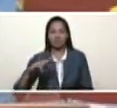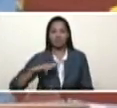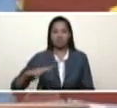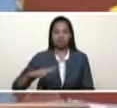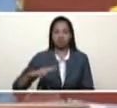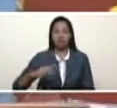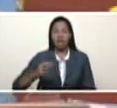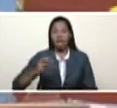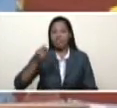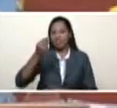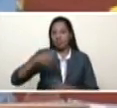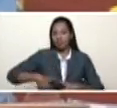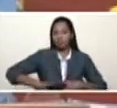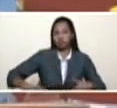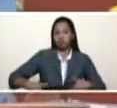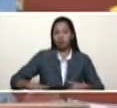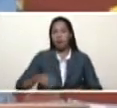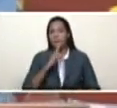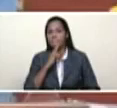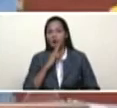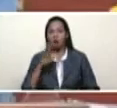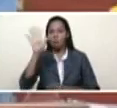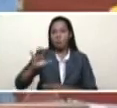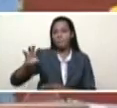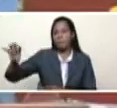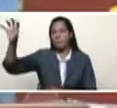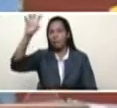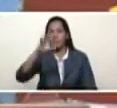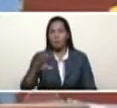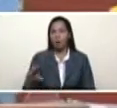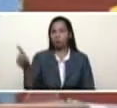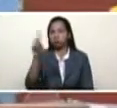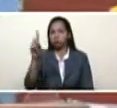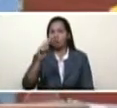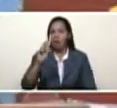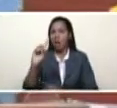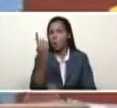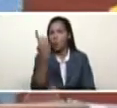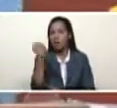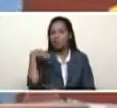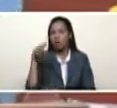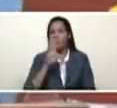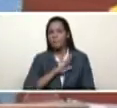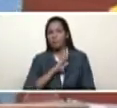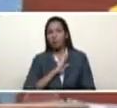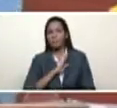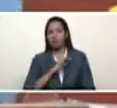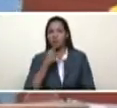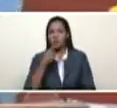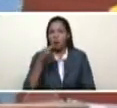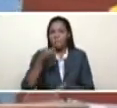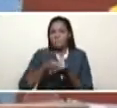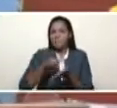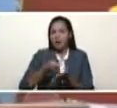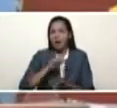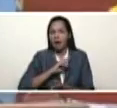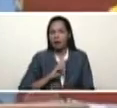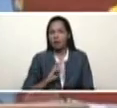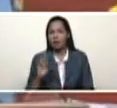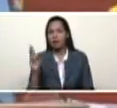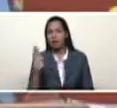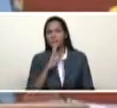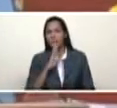ni cuentas en ningún lugar del mundo. La única cuenta bancaria que tengo es donde cobro mi sueldo todos los